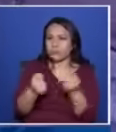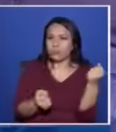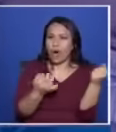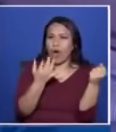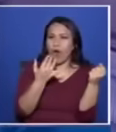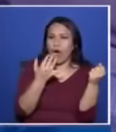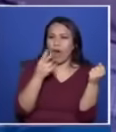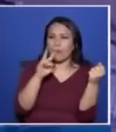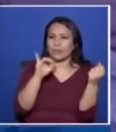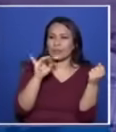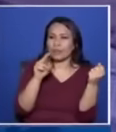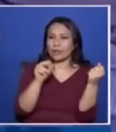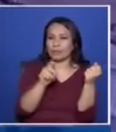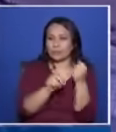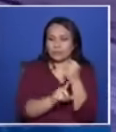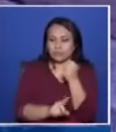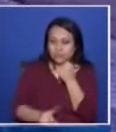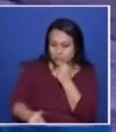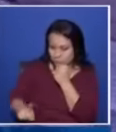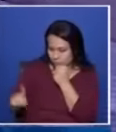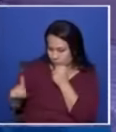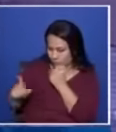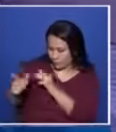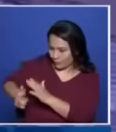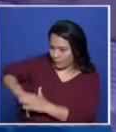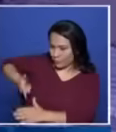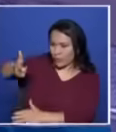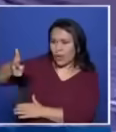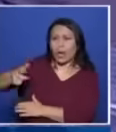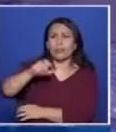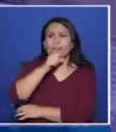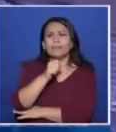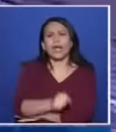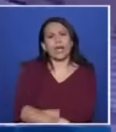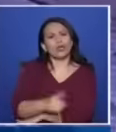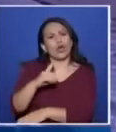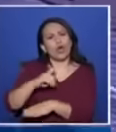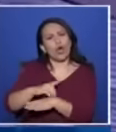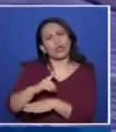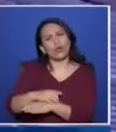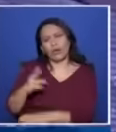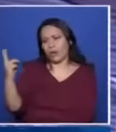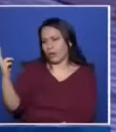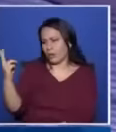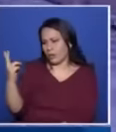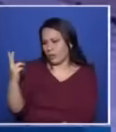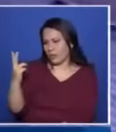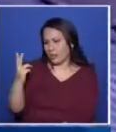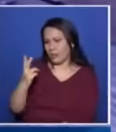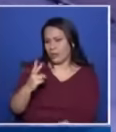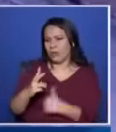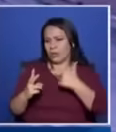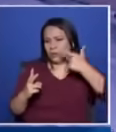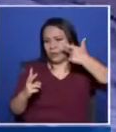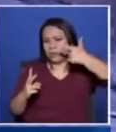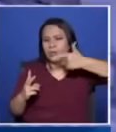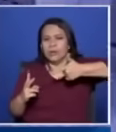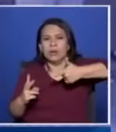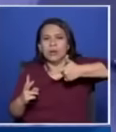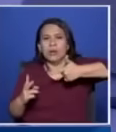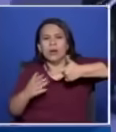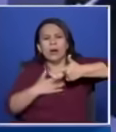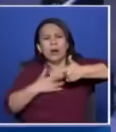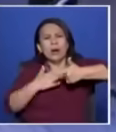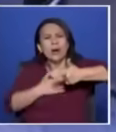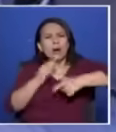color vino. Ya van a ver ustedes el momento en el que uno de ellos se baja del vehículo y va armado.